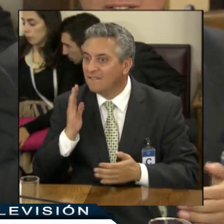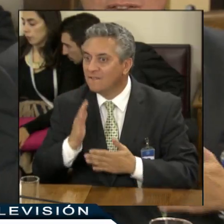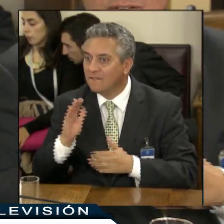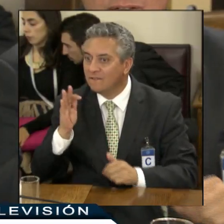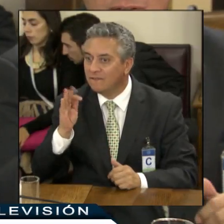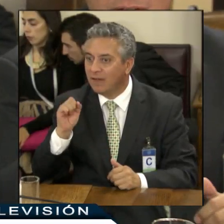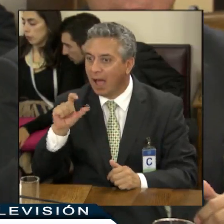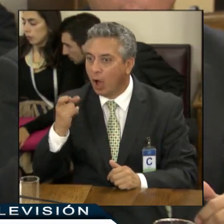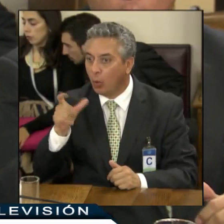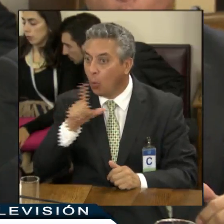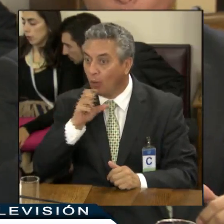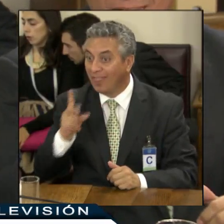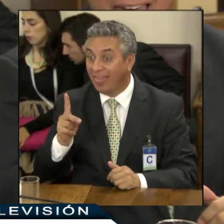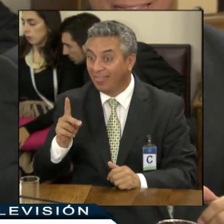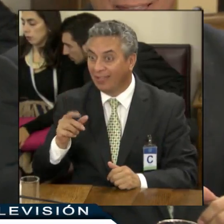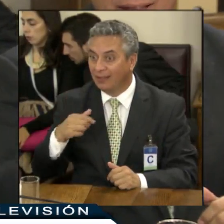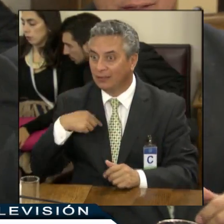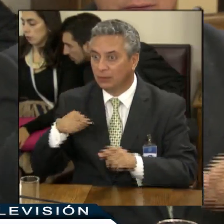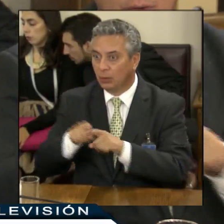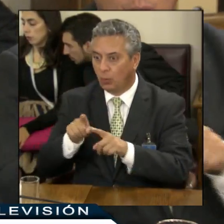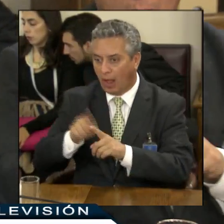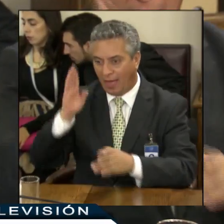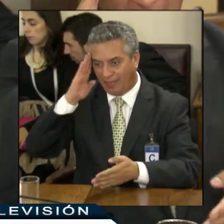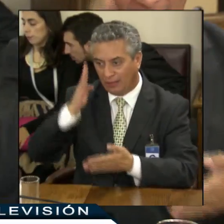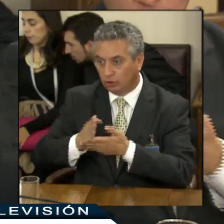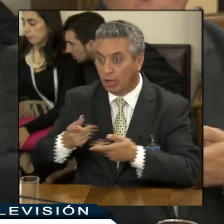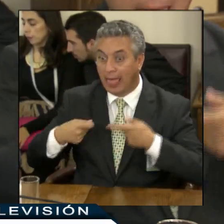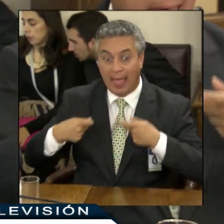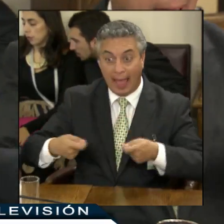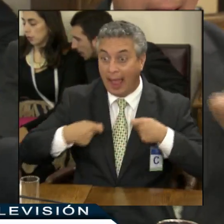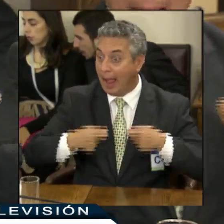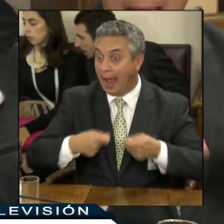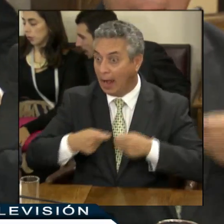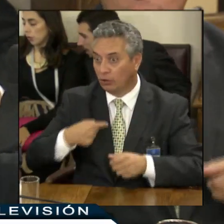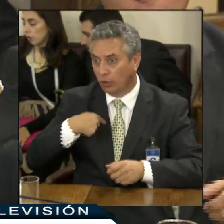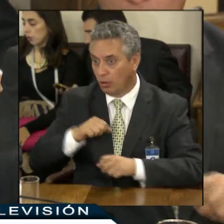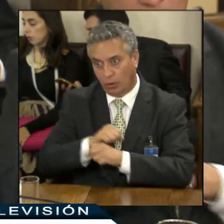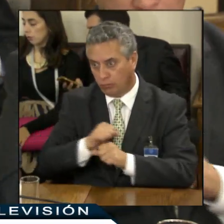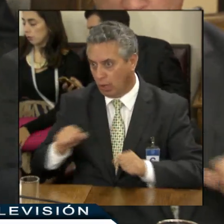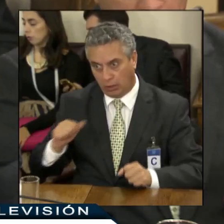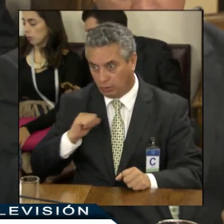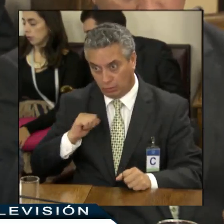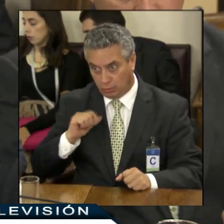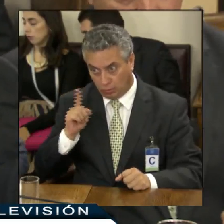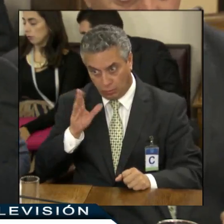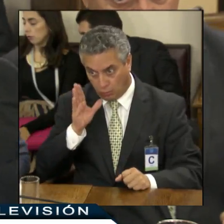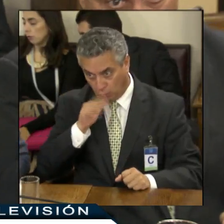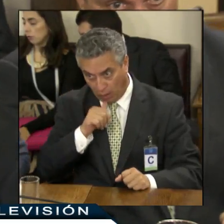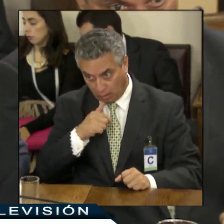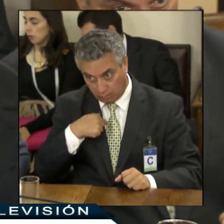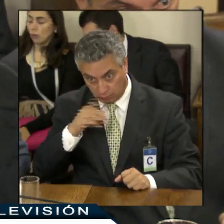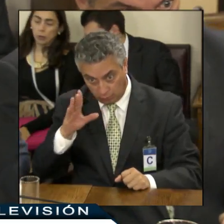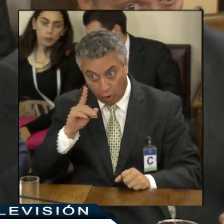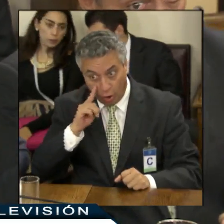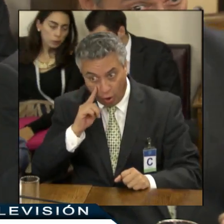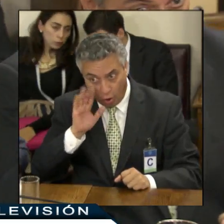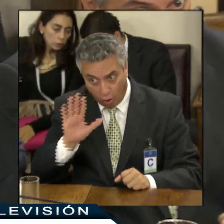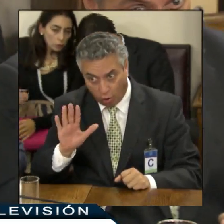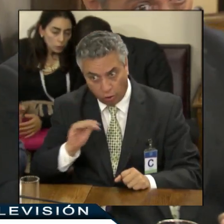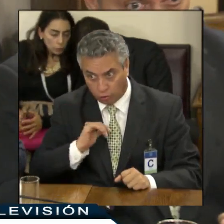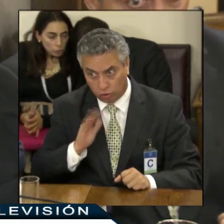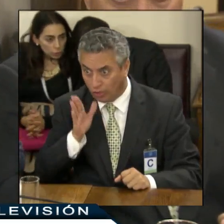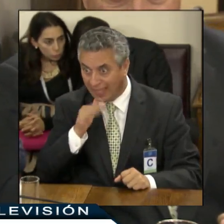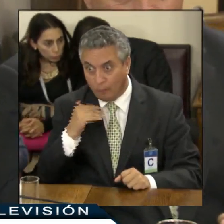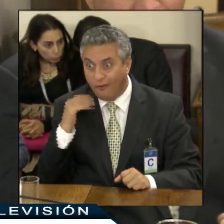eh Para disponer ciertas decisiones que impliquen gasto ya eh eso es importante recalcarlo de esa manera ya no